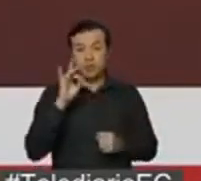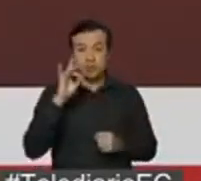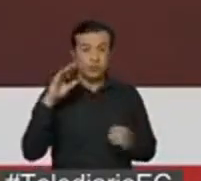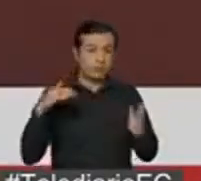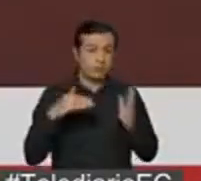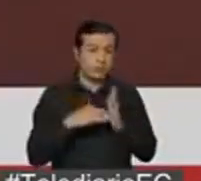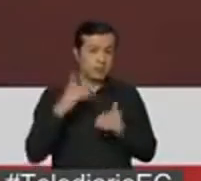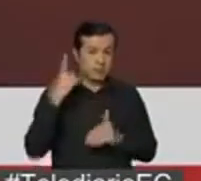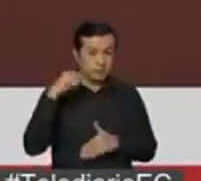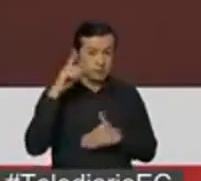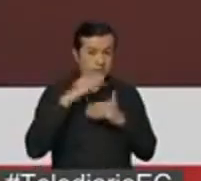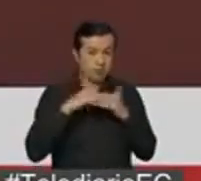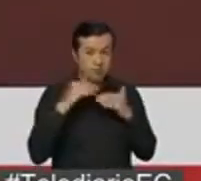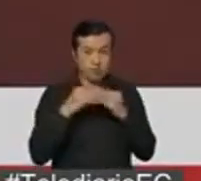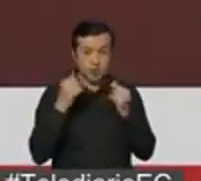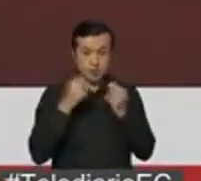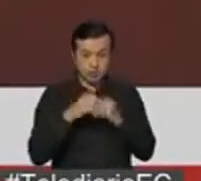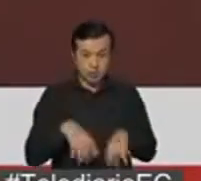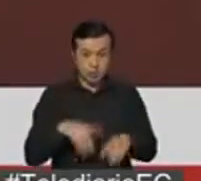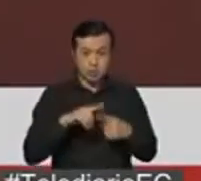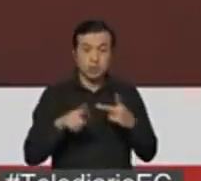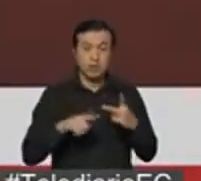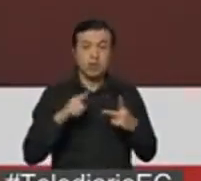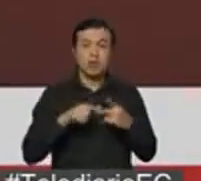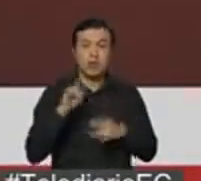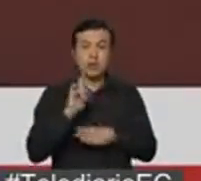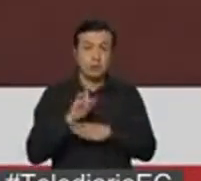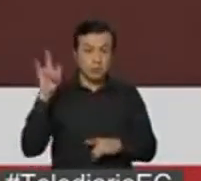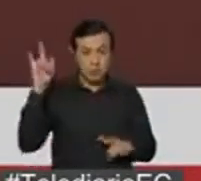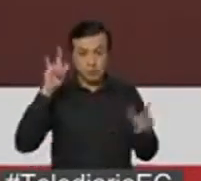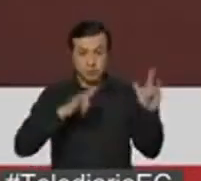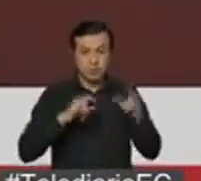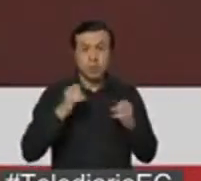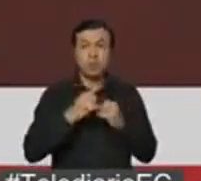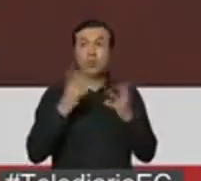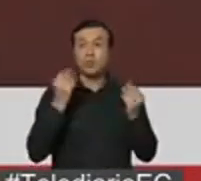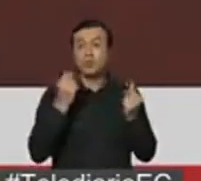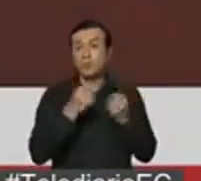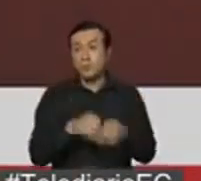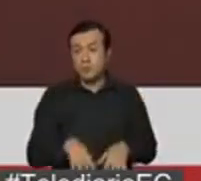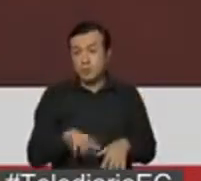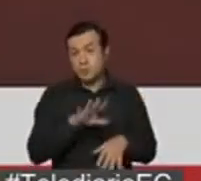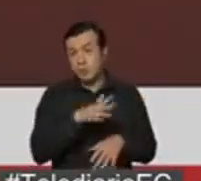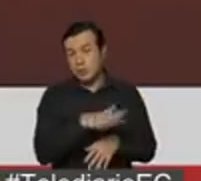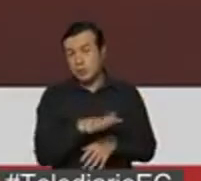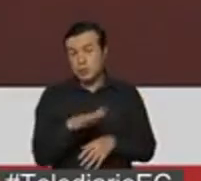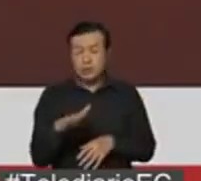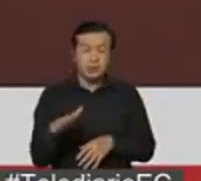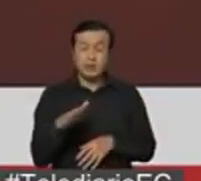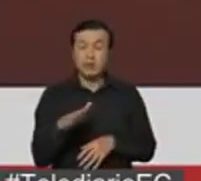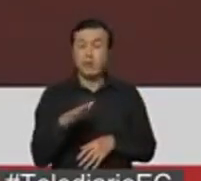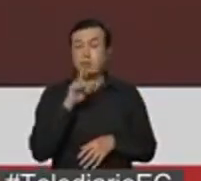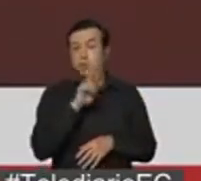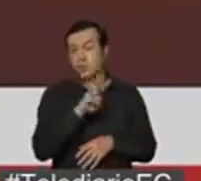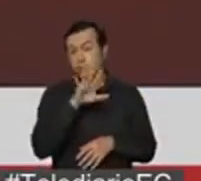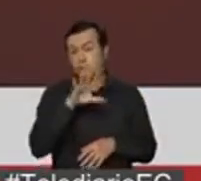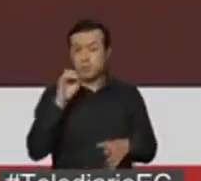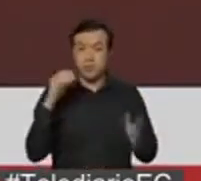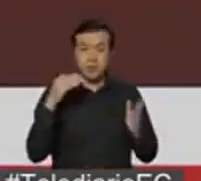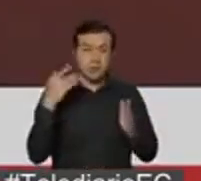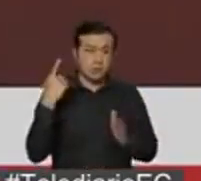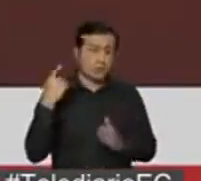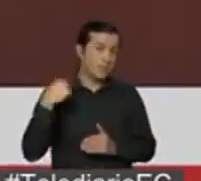mil millones de dólares. Y en Ecuador, el sector aéreo, estábamos hablando de pérdidas de aproximadamente de 250